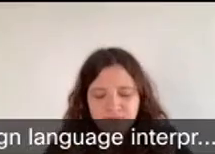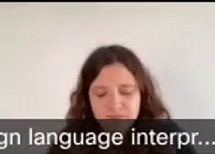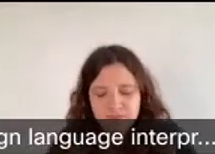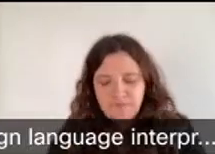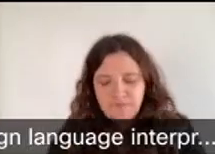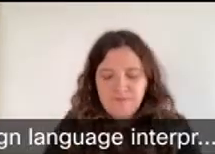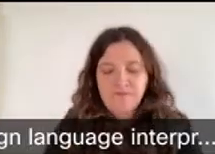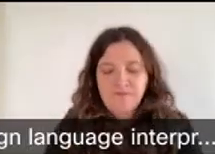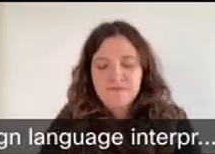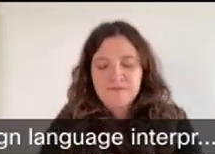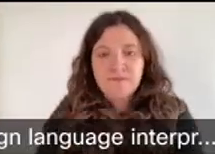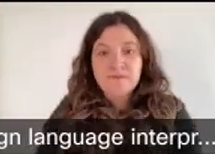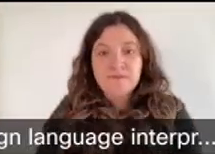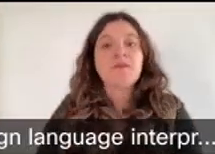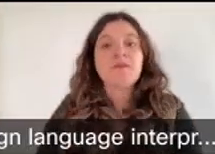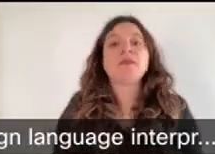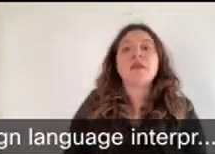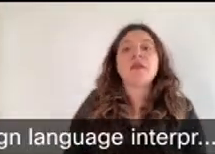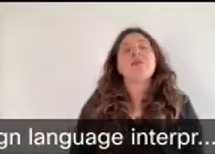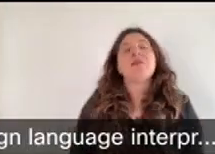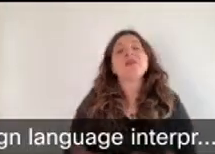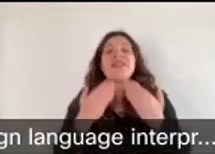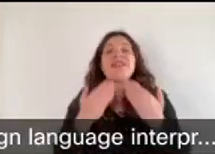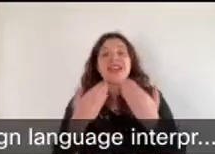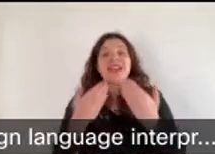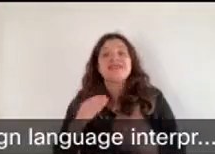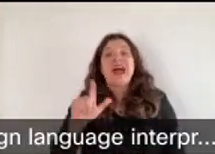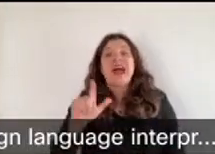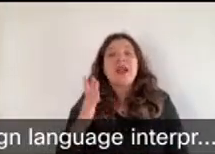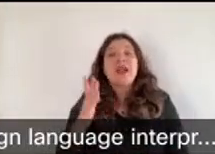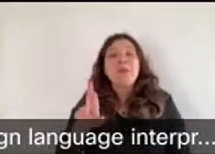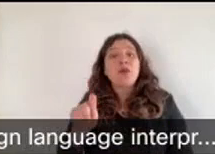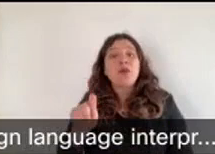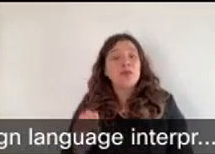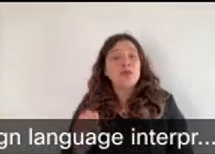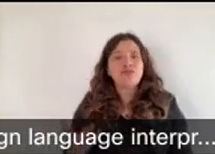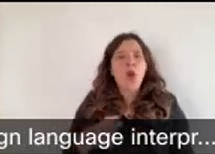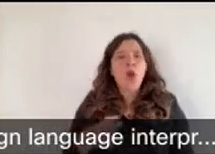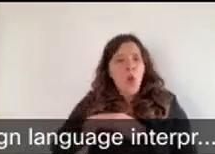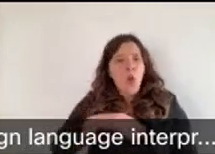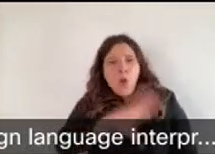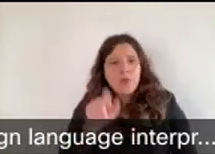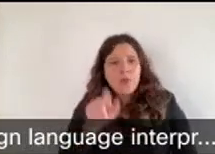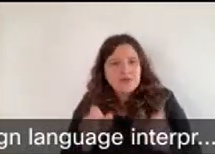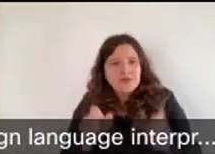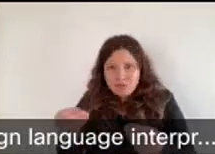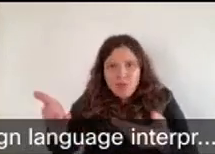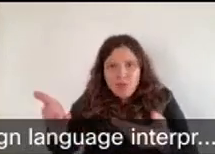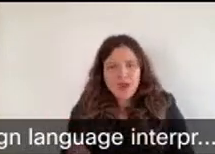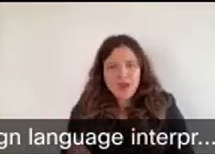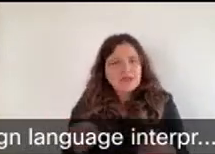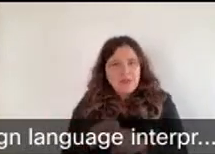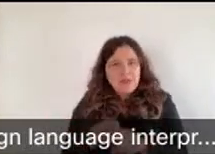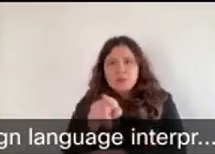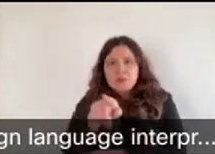Muchas gracias, Alberto, por las palabras de bienvenida y muy buenas tardes a todos y todas quienes nos acompañan acá en la sala y también virtualmente. Es